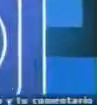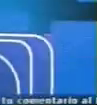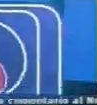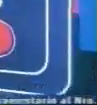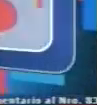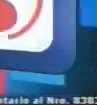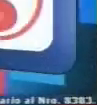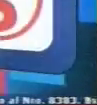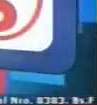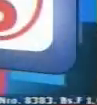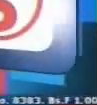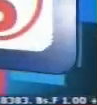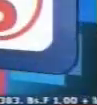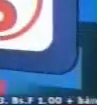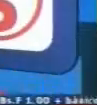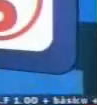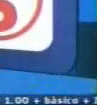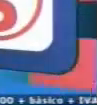bienestar.